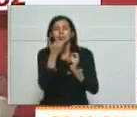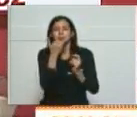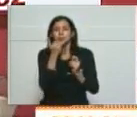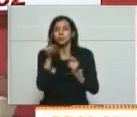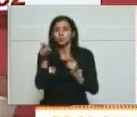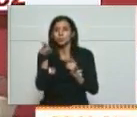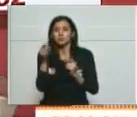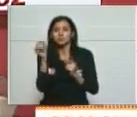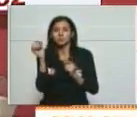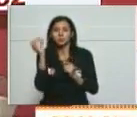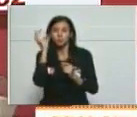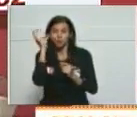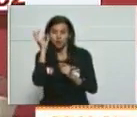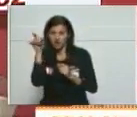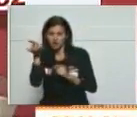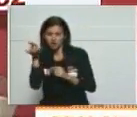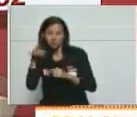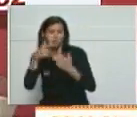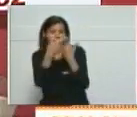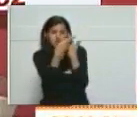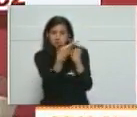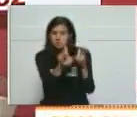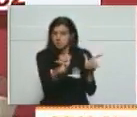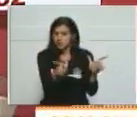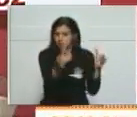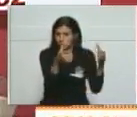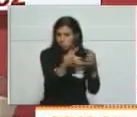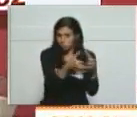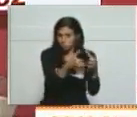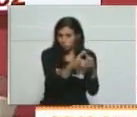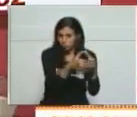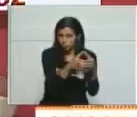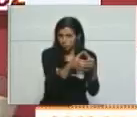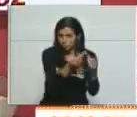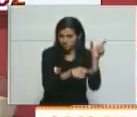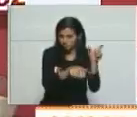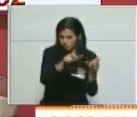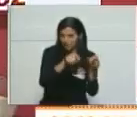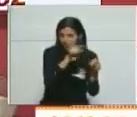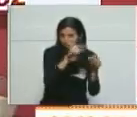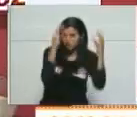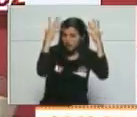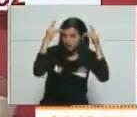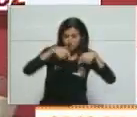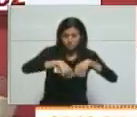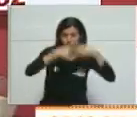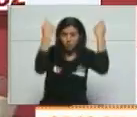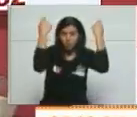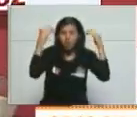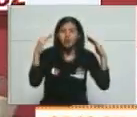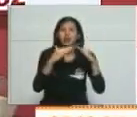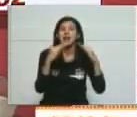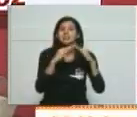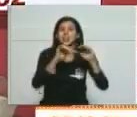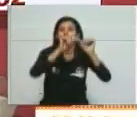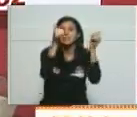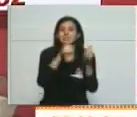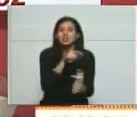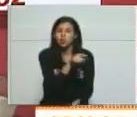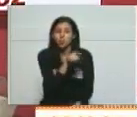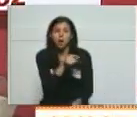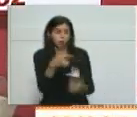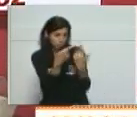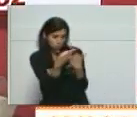a los que incendiaron la casa del artesano en Mérida, declarándose ellos culpables de haberle incendiado la casa, usted está